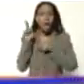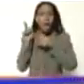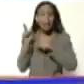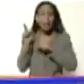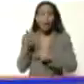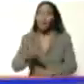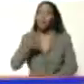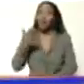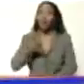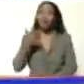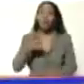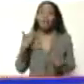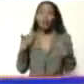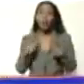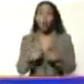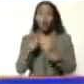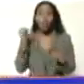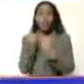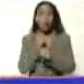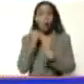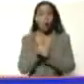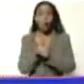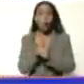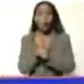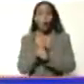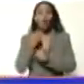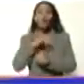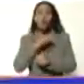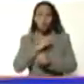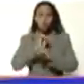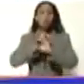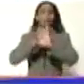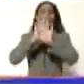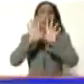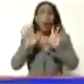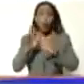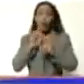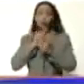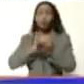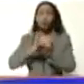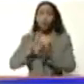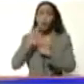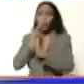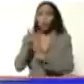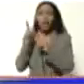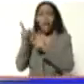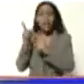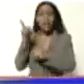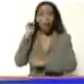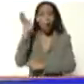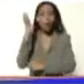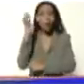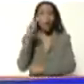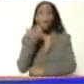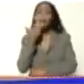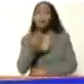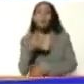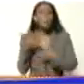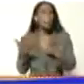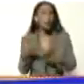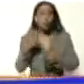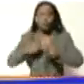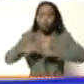importantísima reunión de trabajo. Estamos convencidos que los resultados de esta fructífera jornada nos permitirán